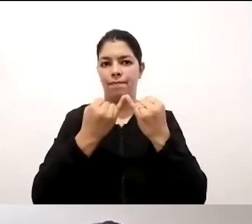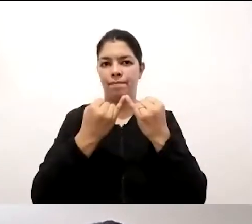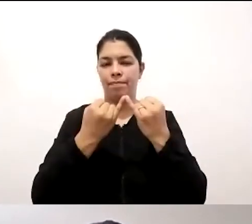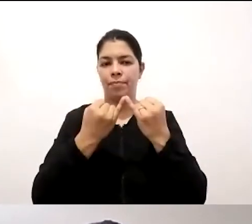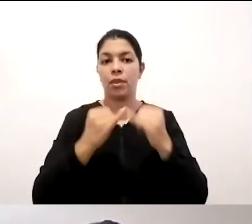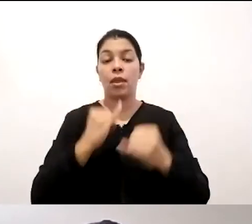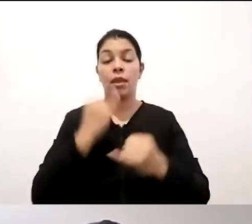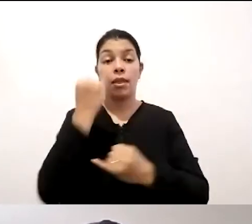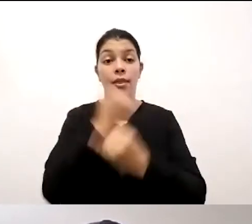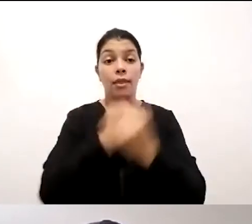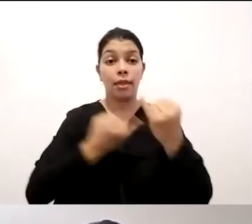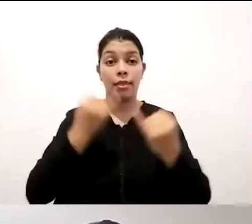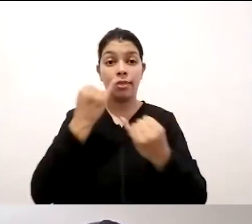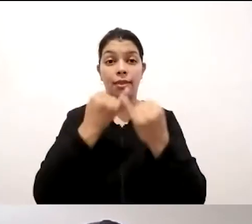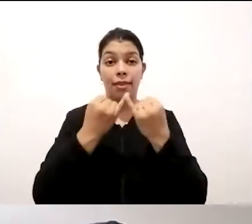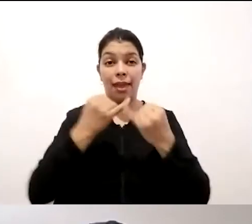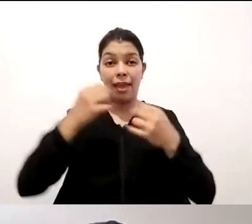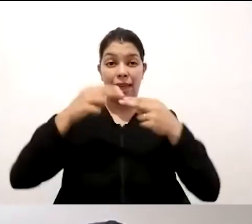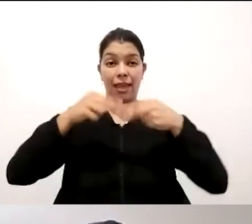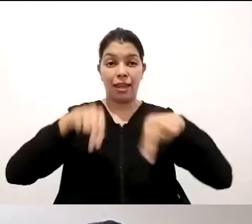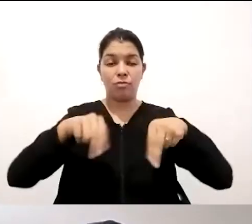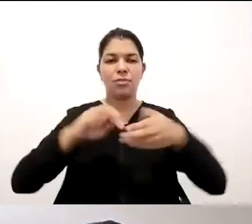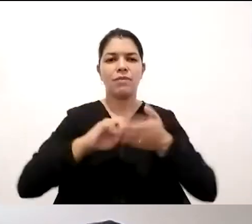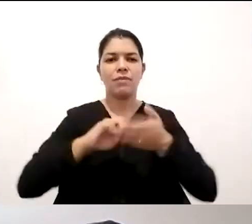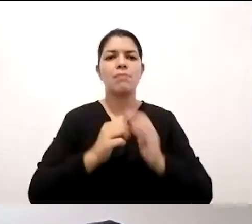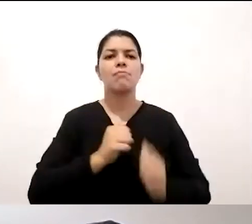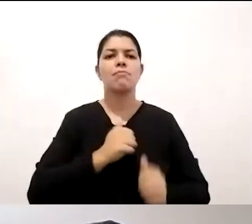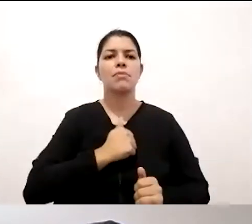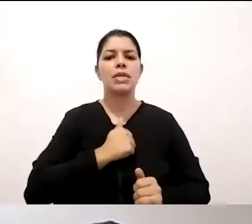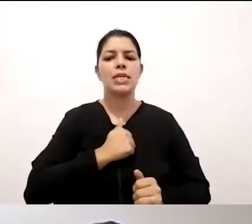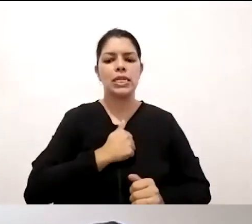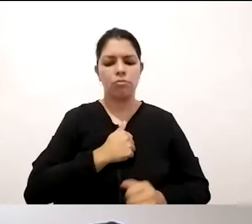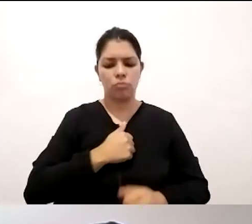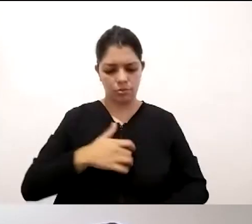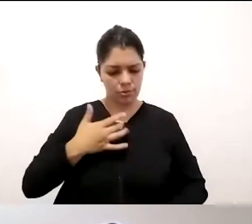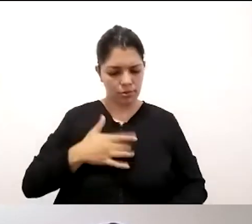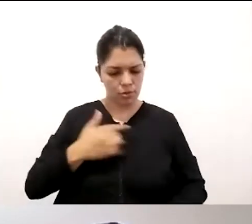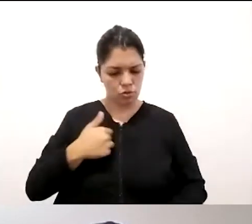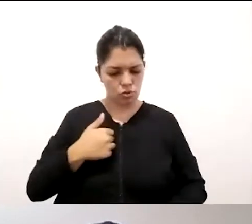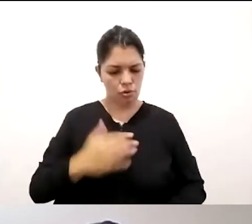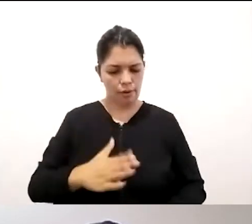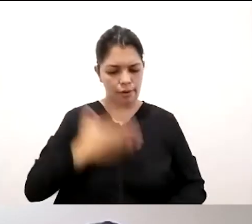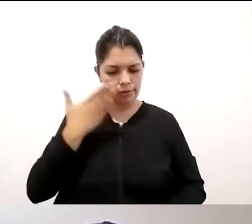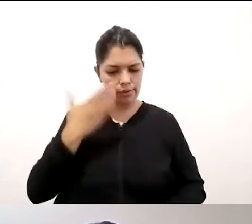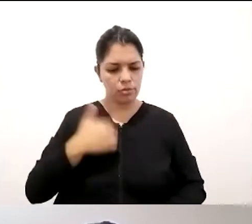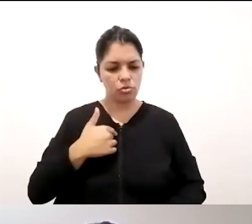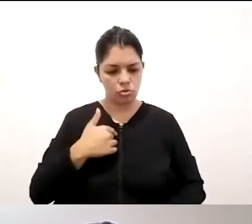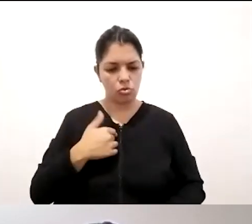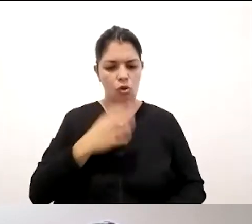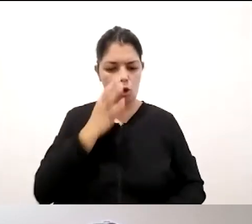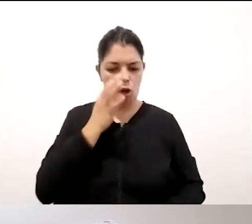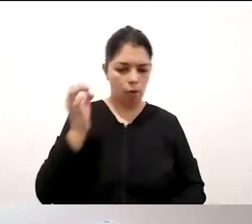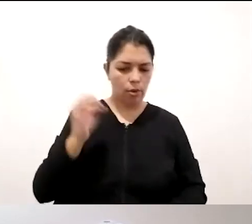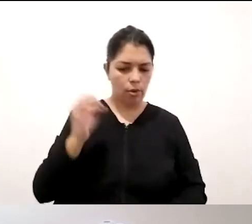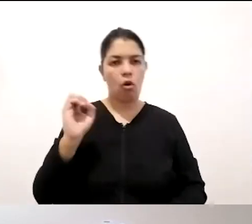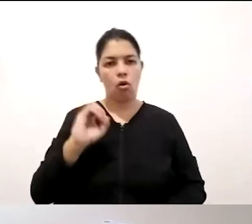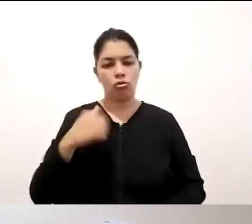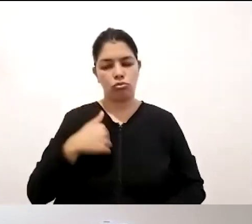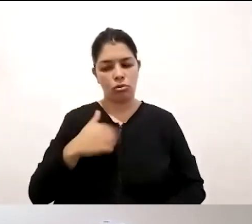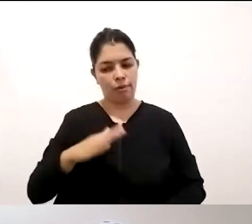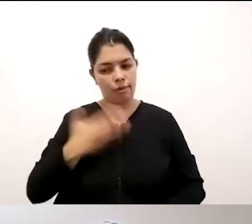construimos nuestra identidad en relación con el género, reconociéndonos como hombres o como mujeres. A